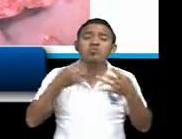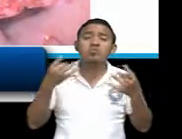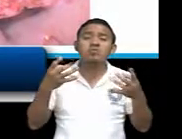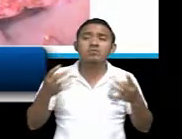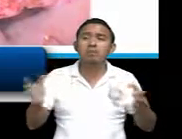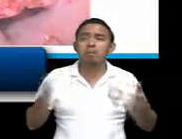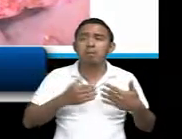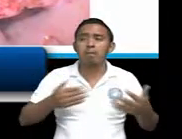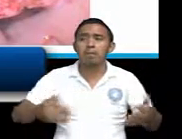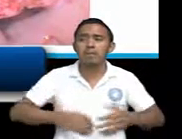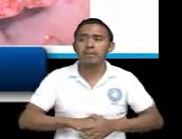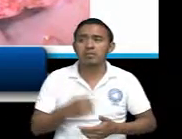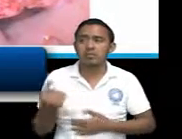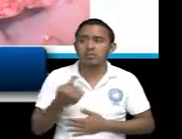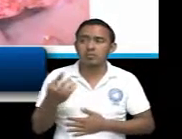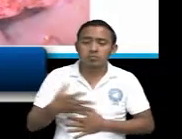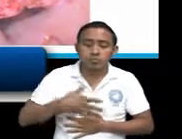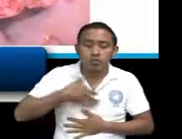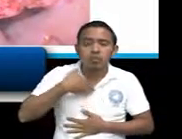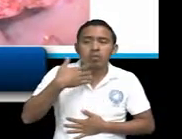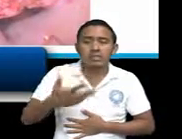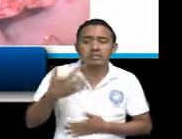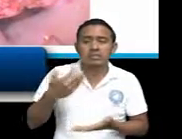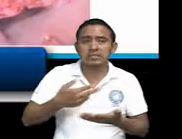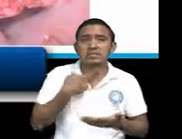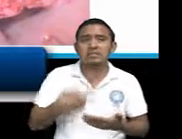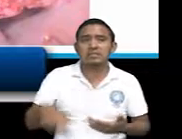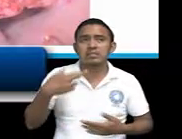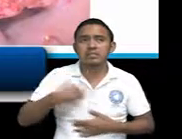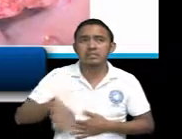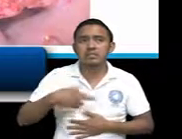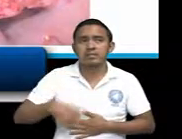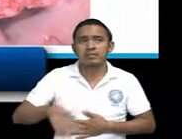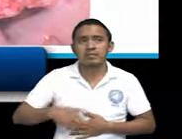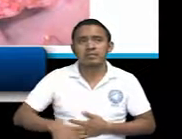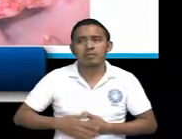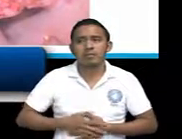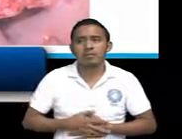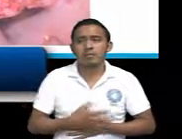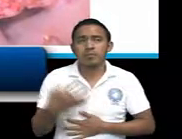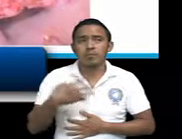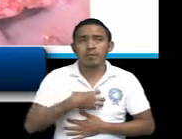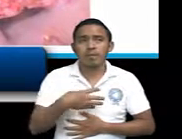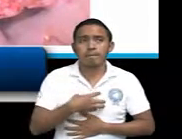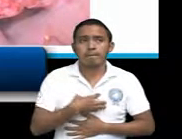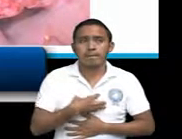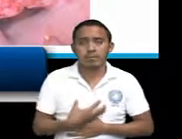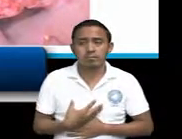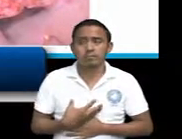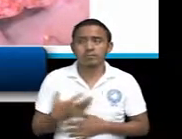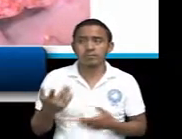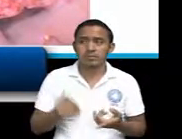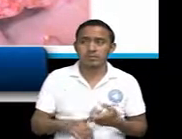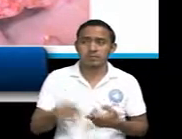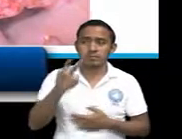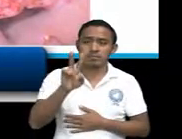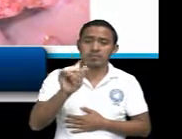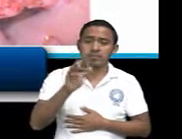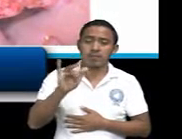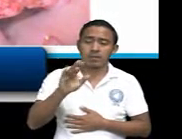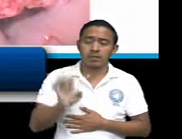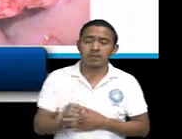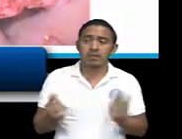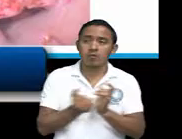la vómito de sangrado, sangre. ¿Sí? Y los otros síntomas no son propios de las varices, sino que son propios de la cirrosis como